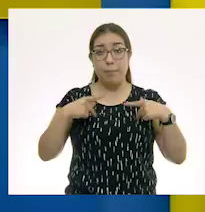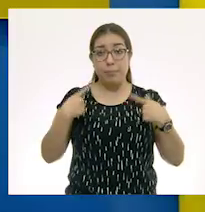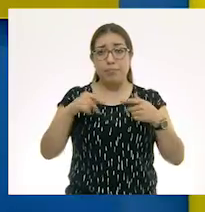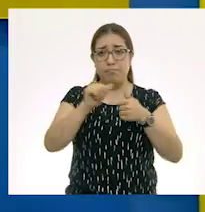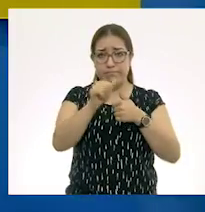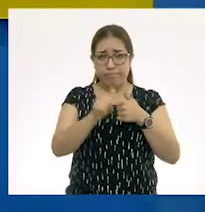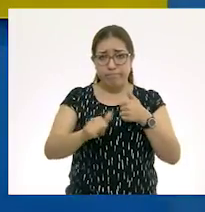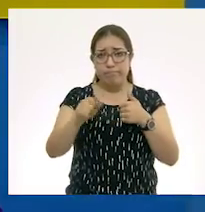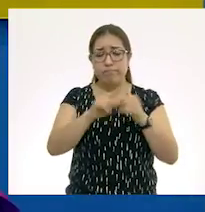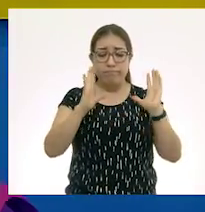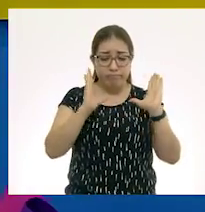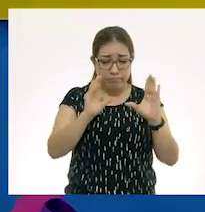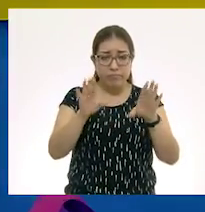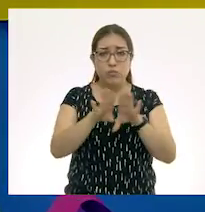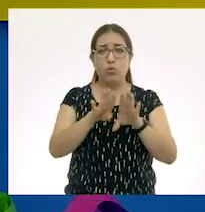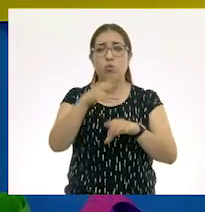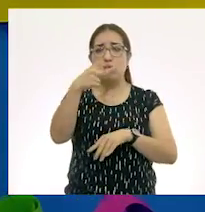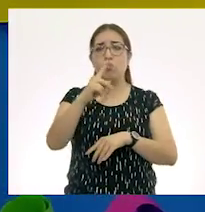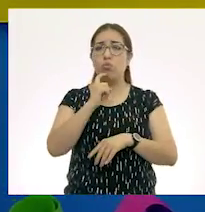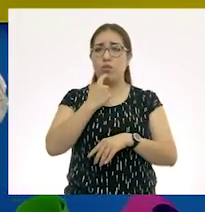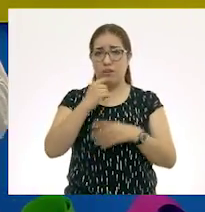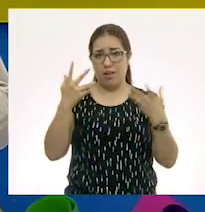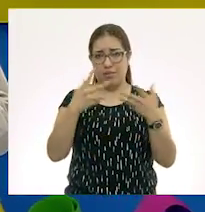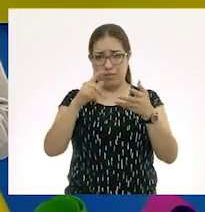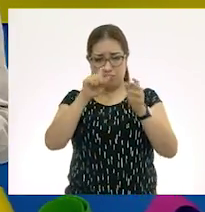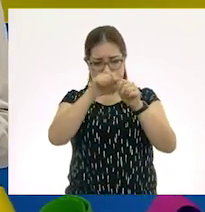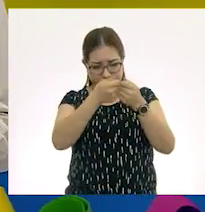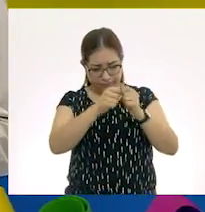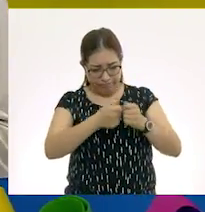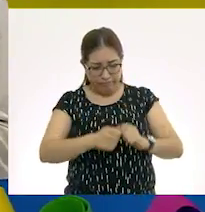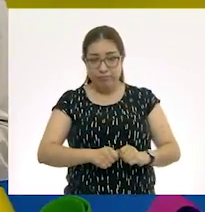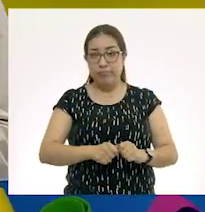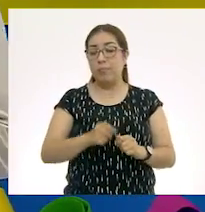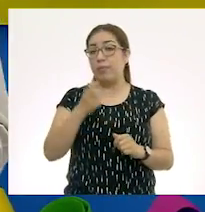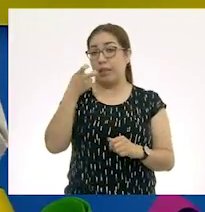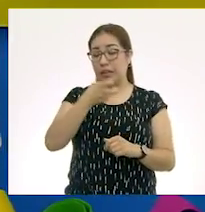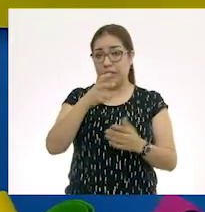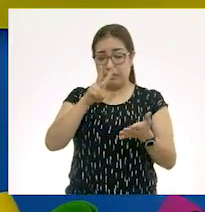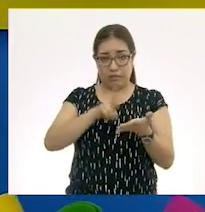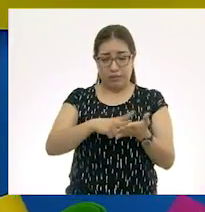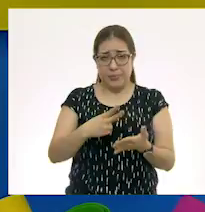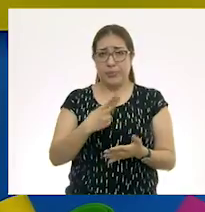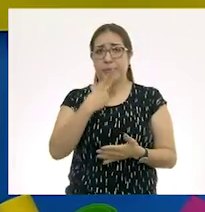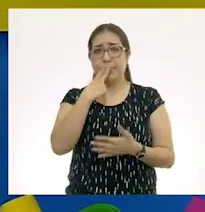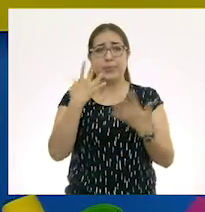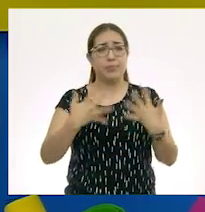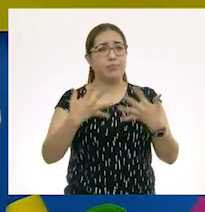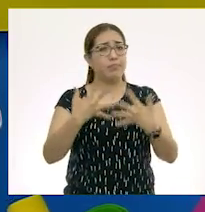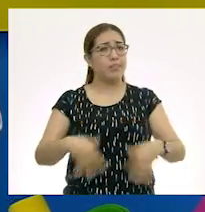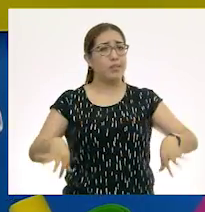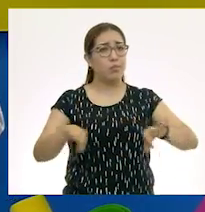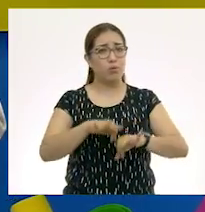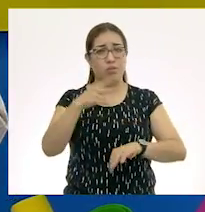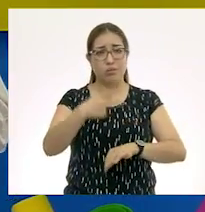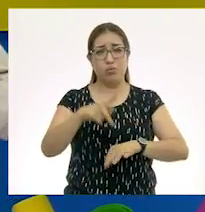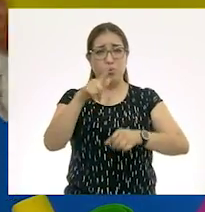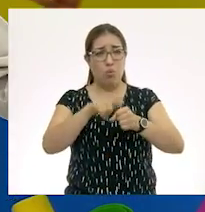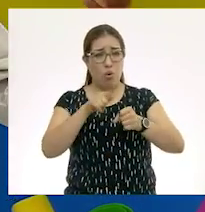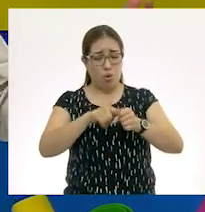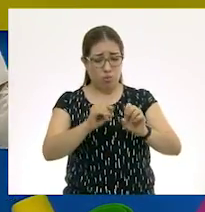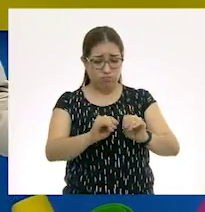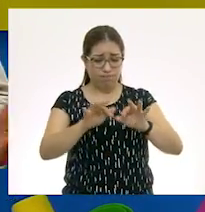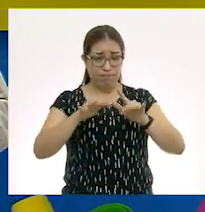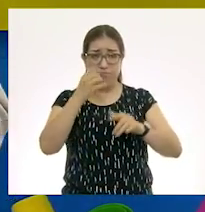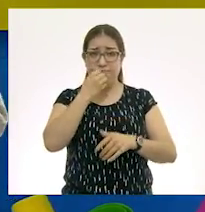para hacer su propia muñeca de trapo. Gracias al valor histórico de este peculiar y tan colorida artesanía, es